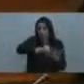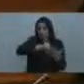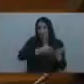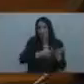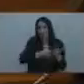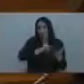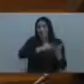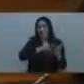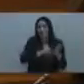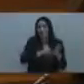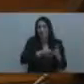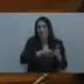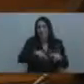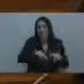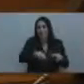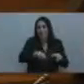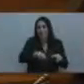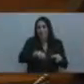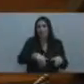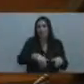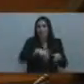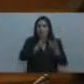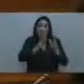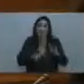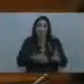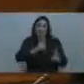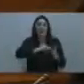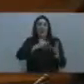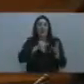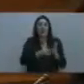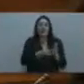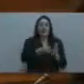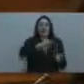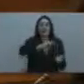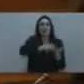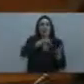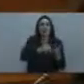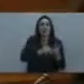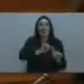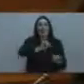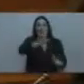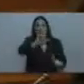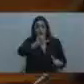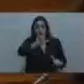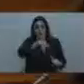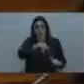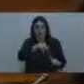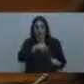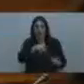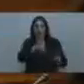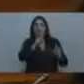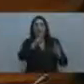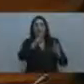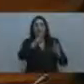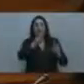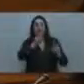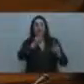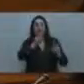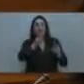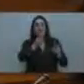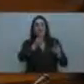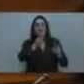plan de vías y del proyecto de Gijón al Norte, que es la estación intermodal, duerme en el limbo de los justos, cuando en